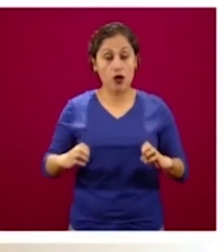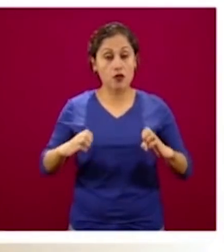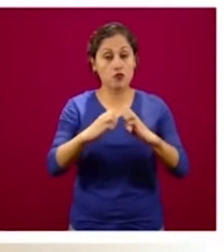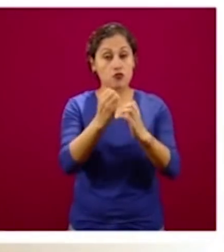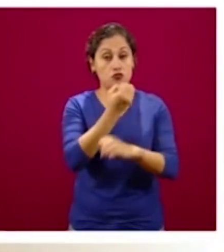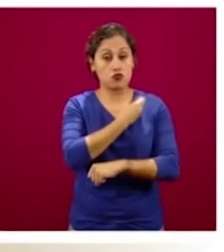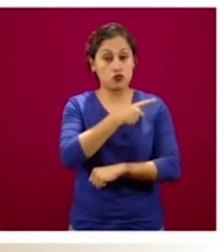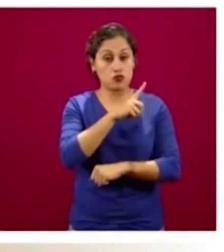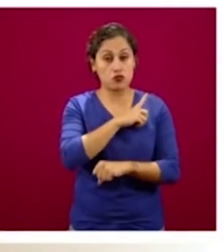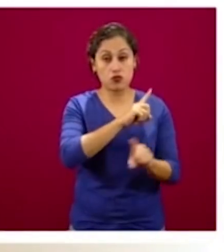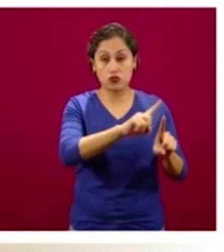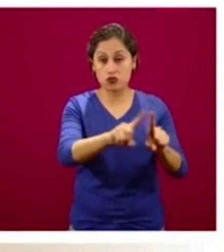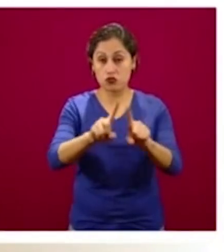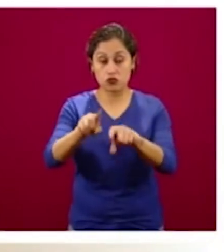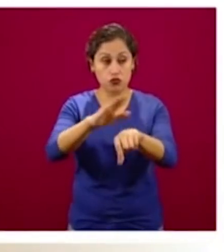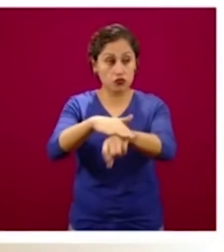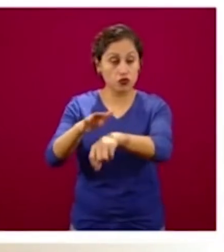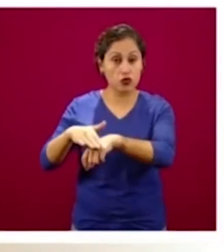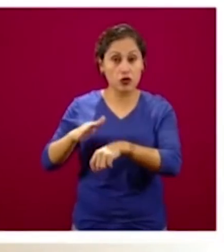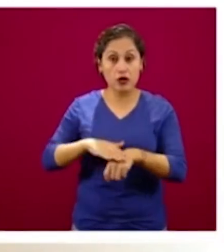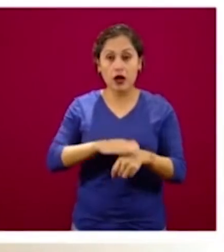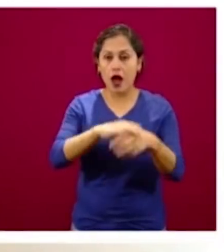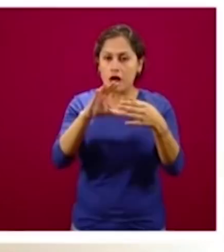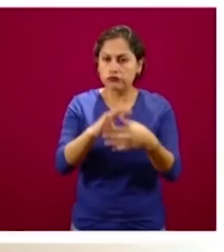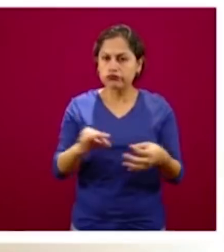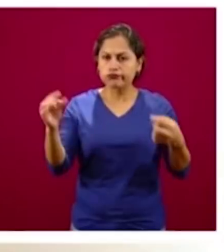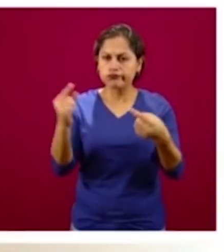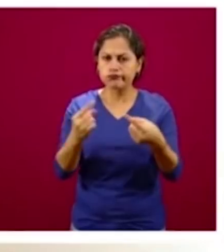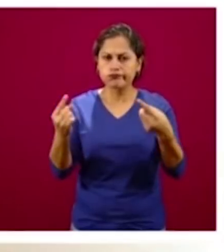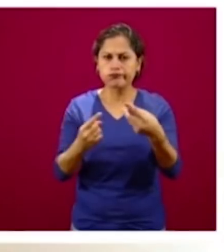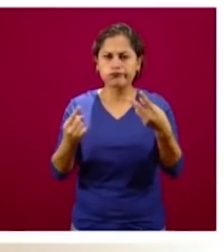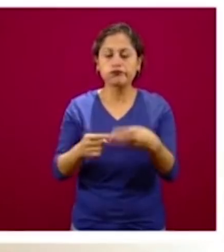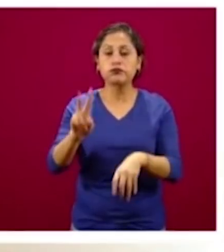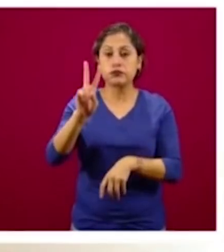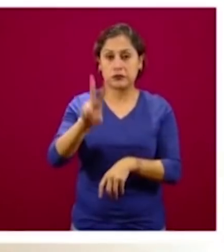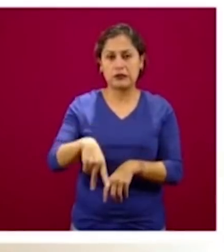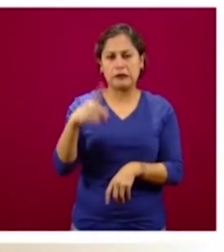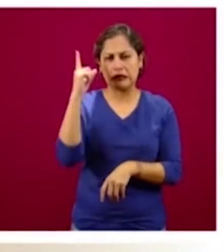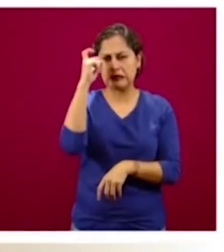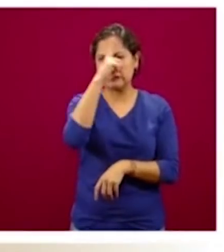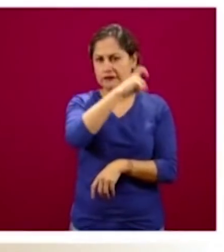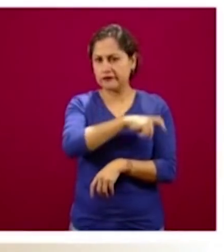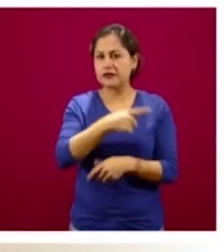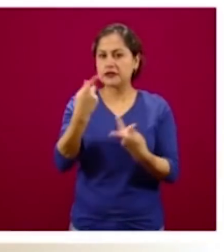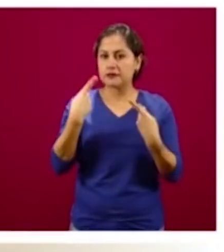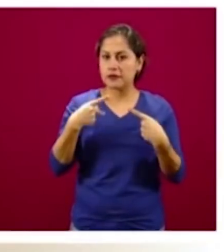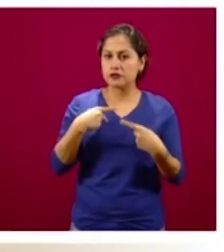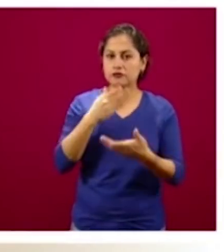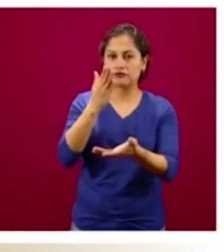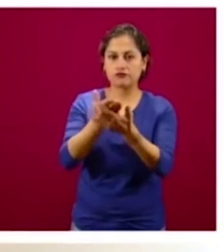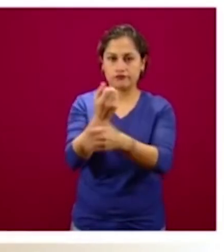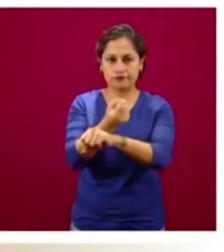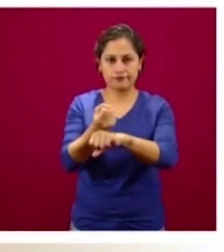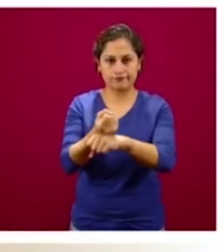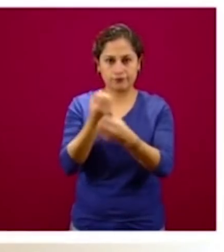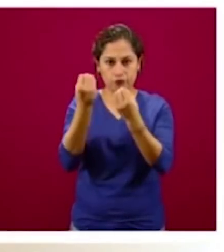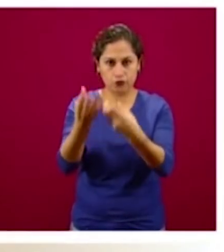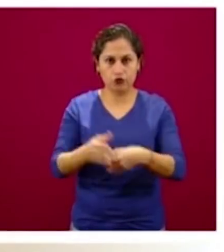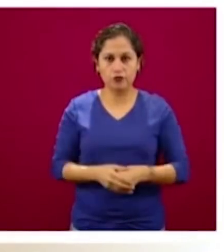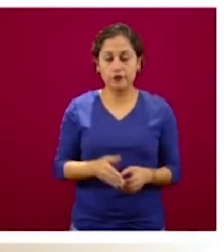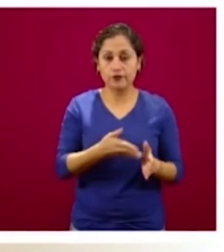ya comentadas que afectan la disponibilidad de donantes en bancos de sangre? Al mes de abril,